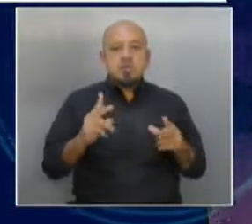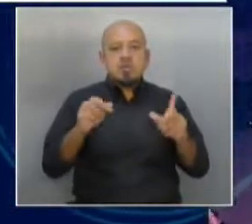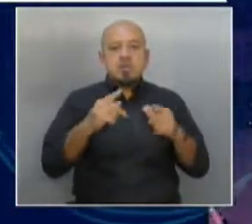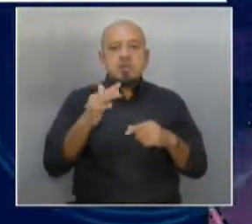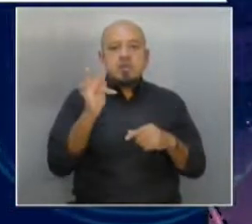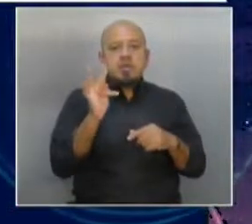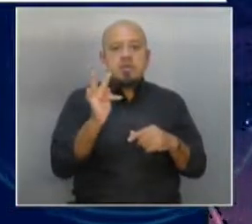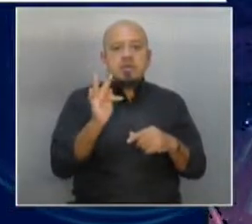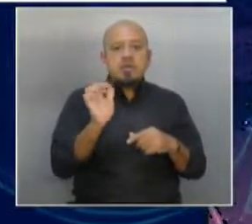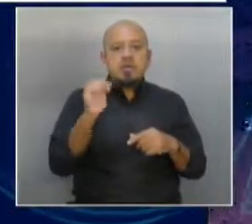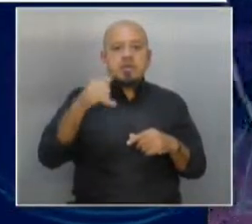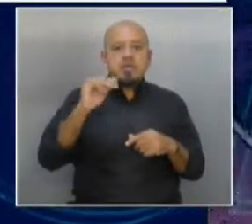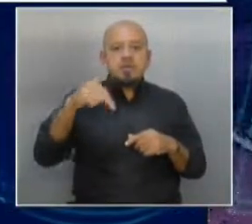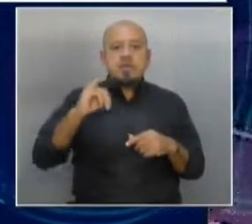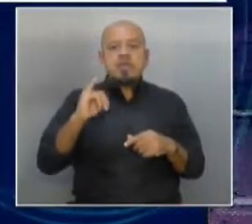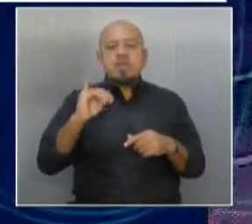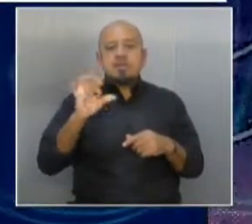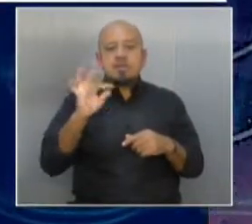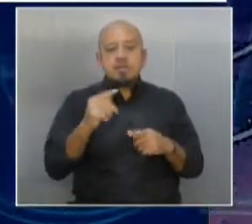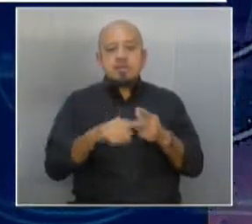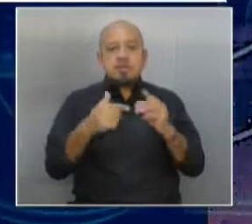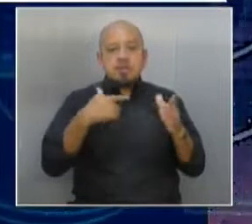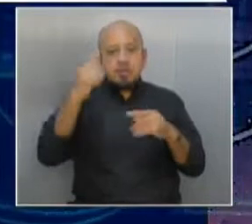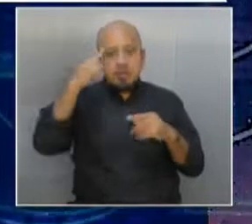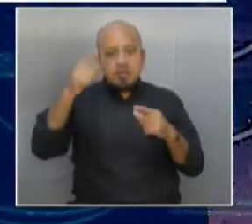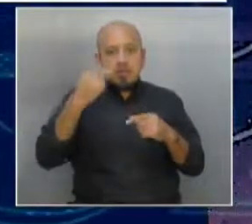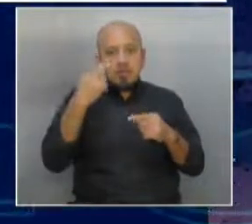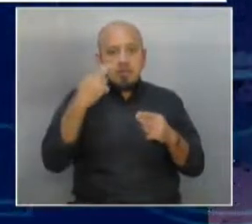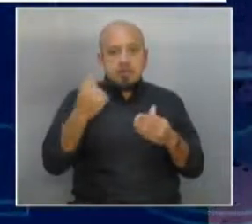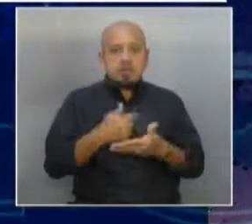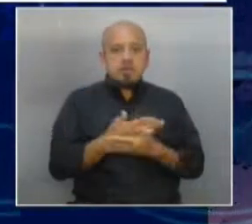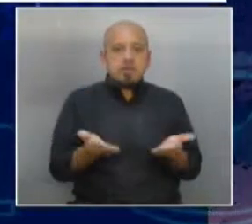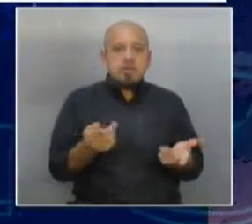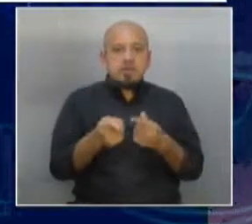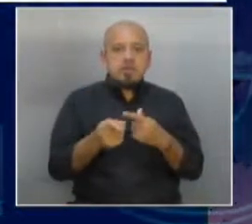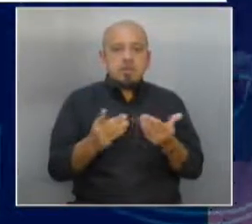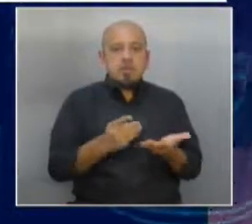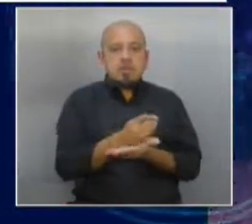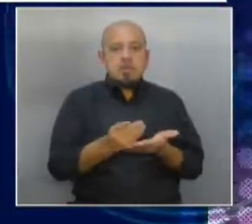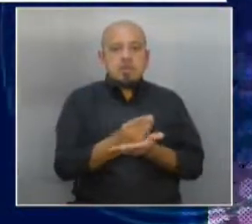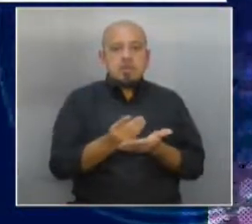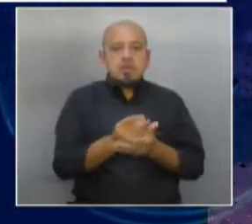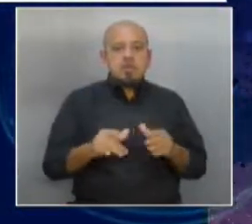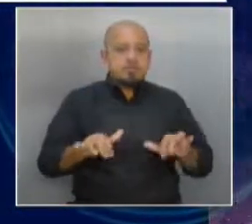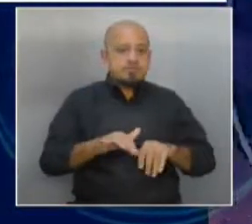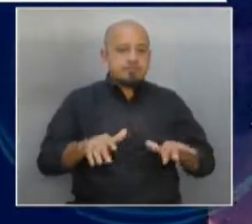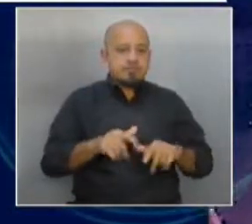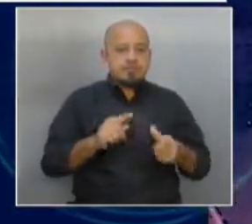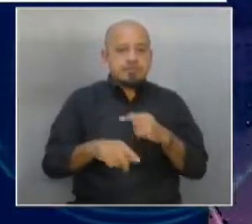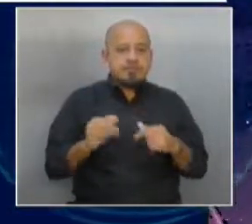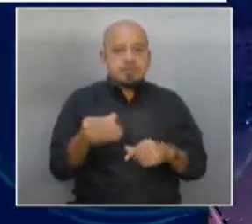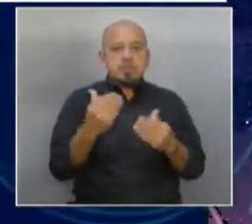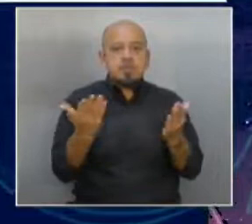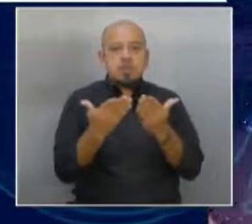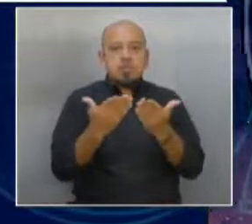busca principalmente crear espacios de reflexión y de problematización mediante bueno, el diseño y el activismo gráfico. Somos todas estudiantes